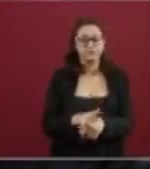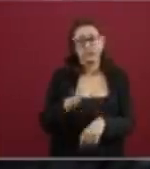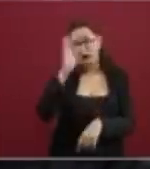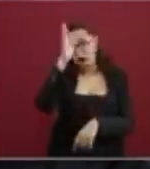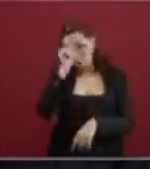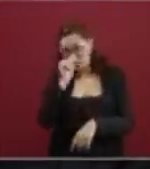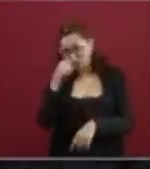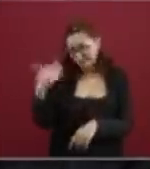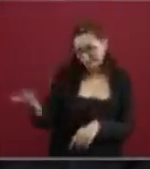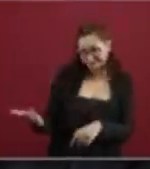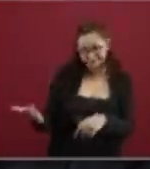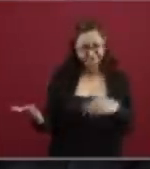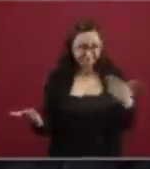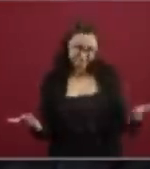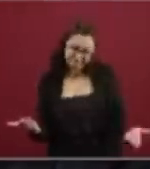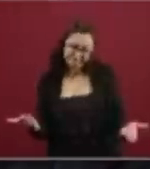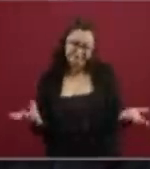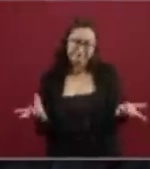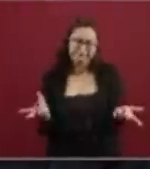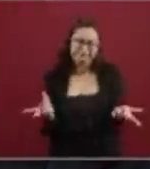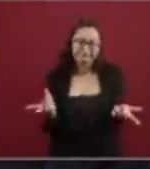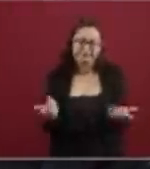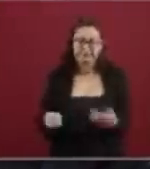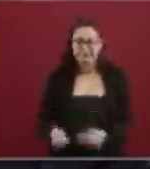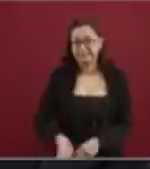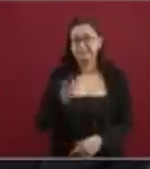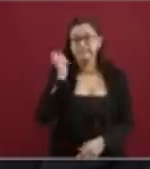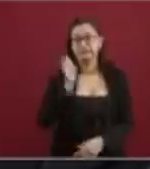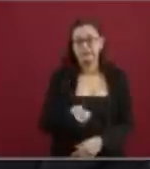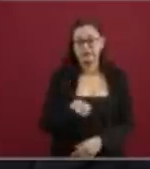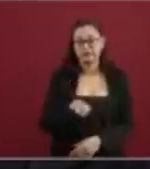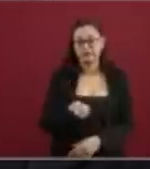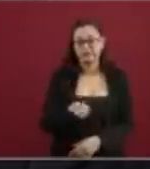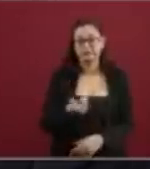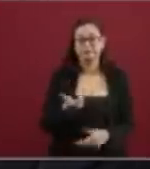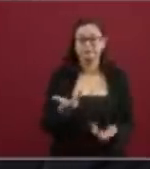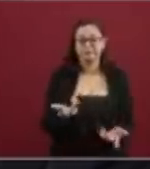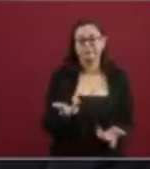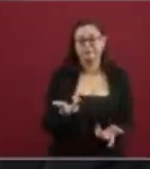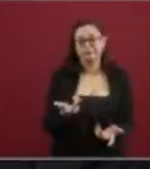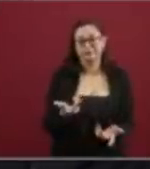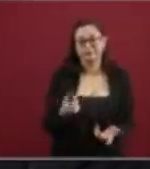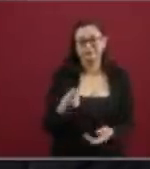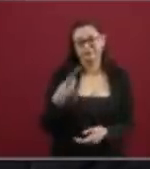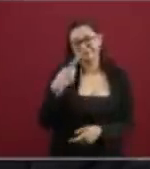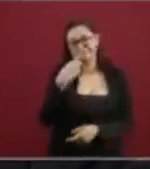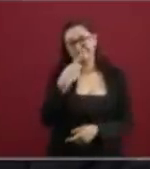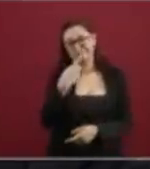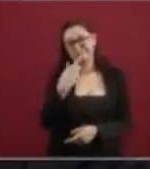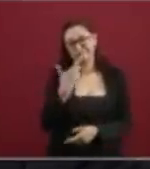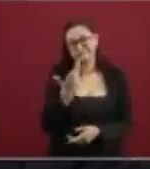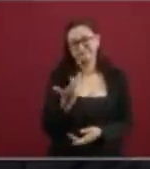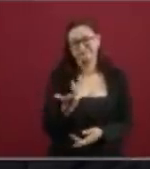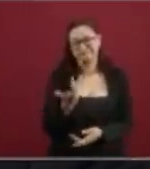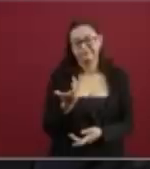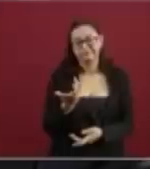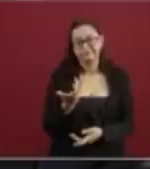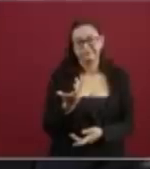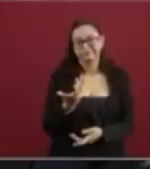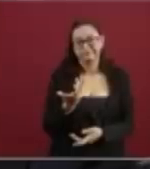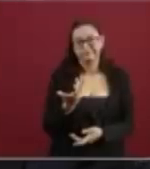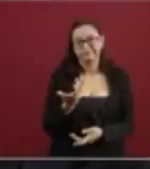partes. En este caso, tiene que haber también la aceptación